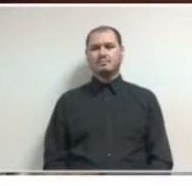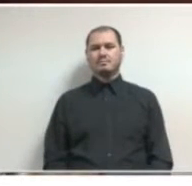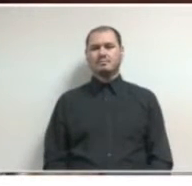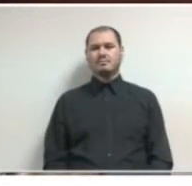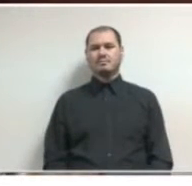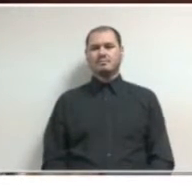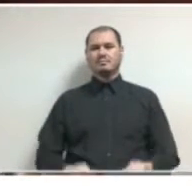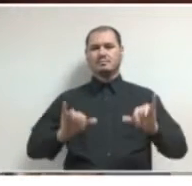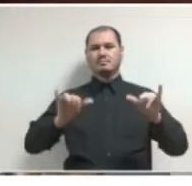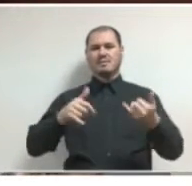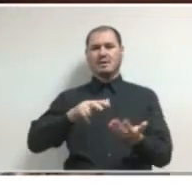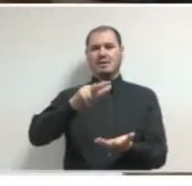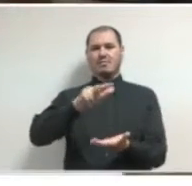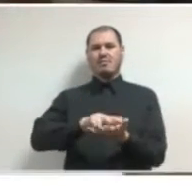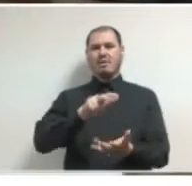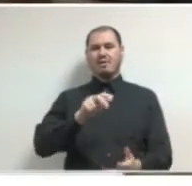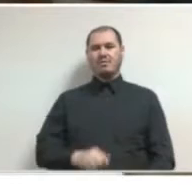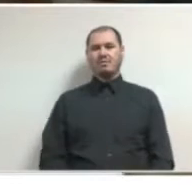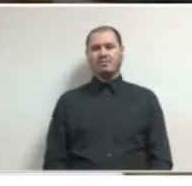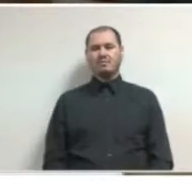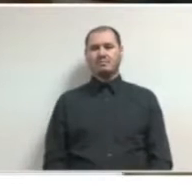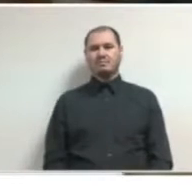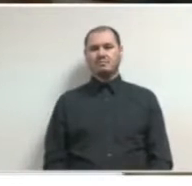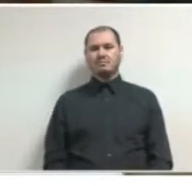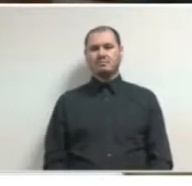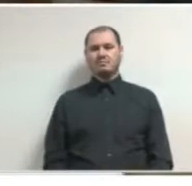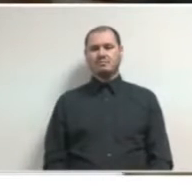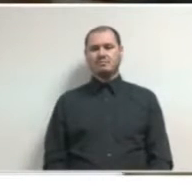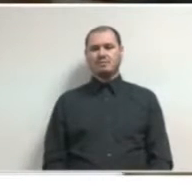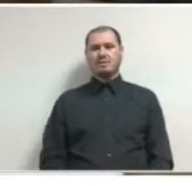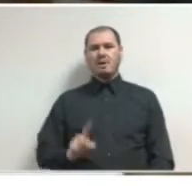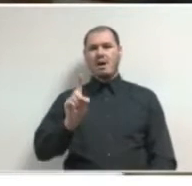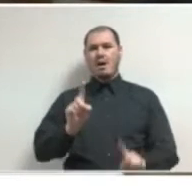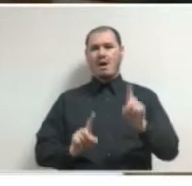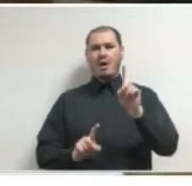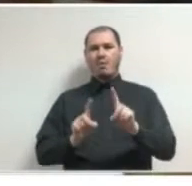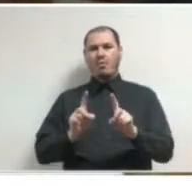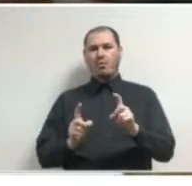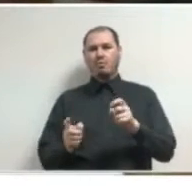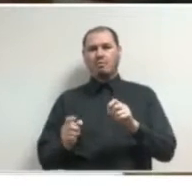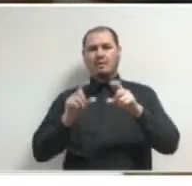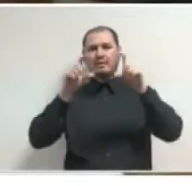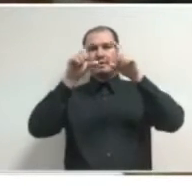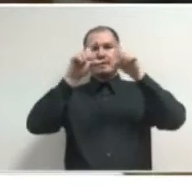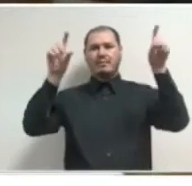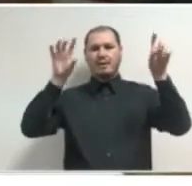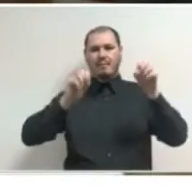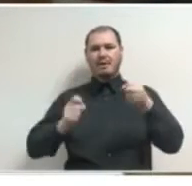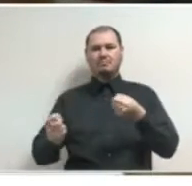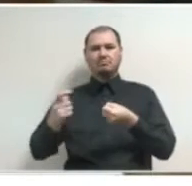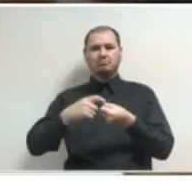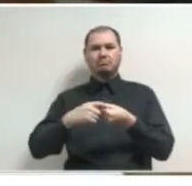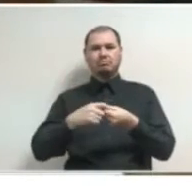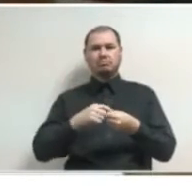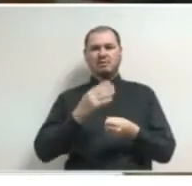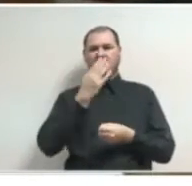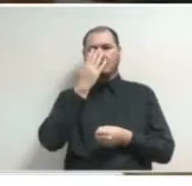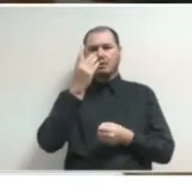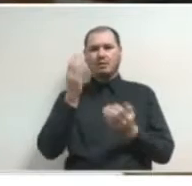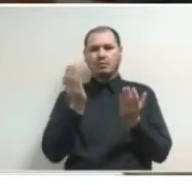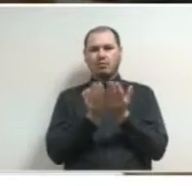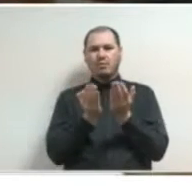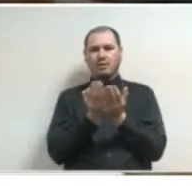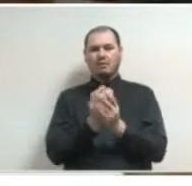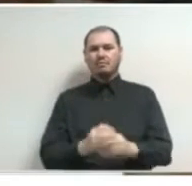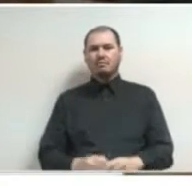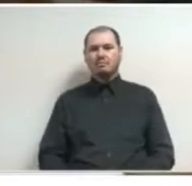ney oye monedio veinte pues llamo coa co punto a ver y ministro cuera ministra menos pego el co